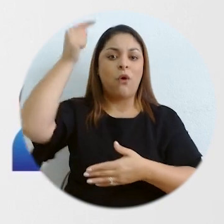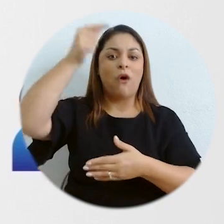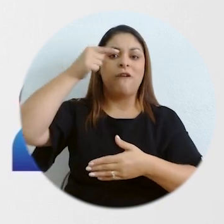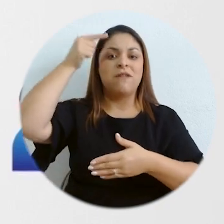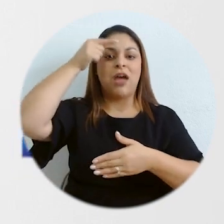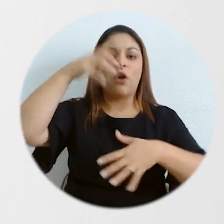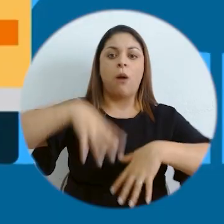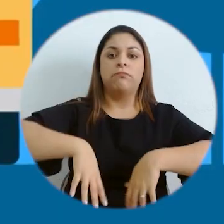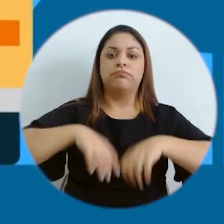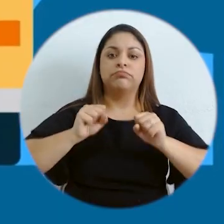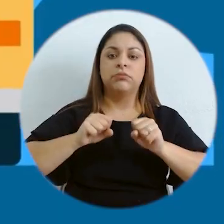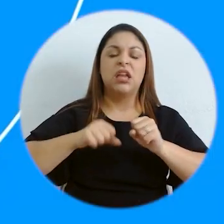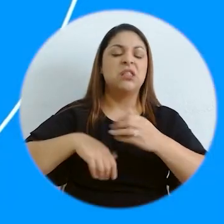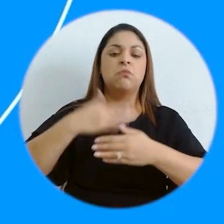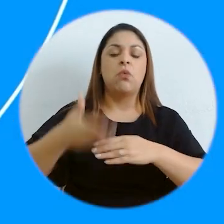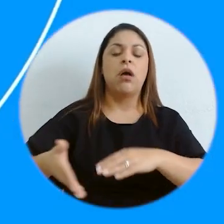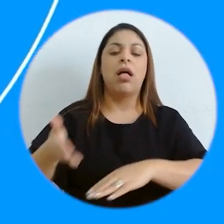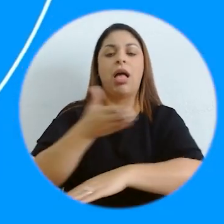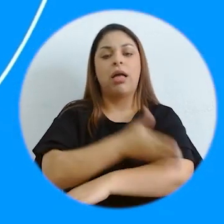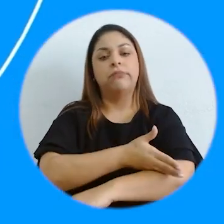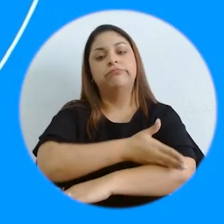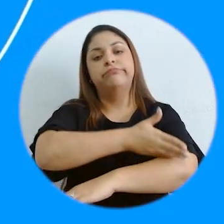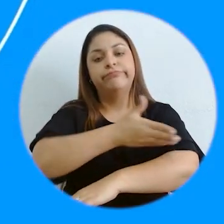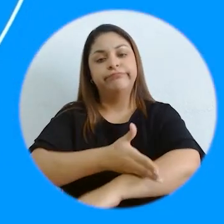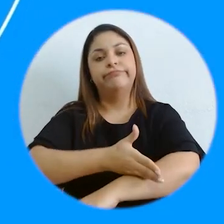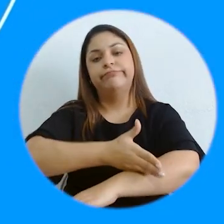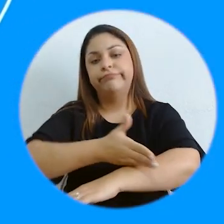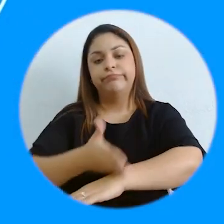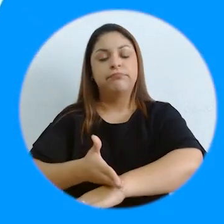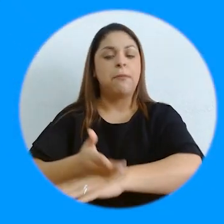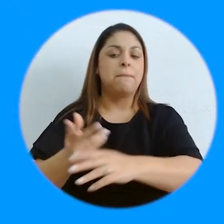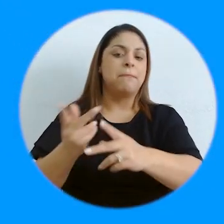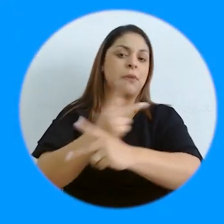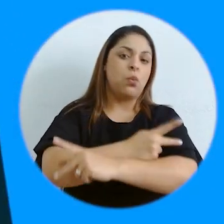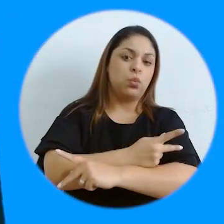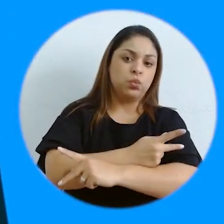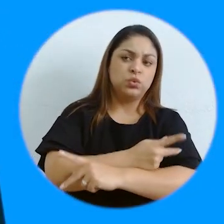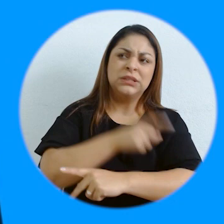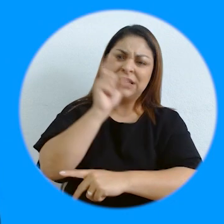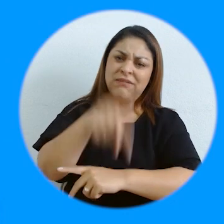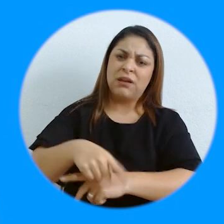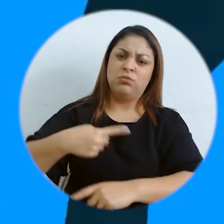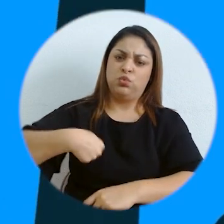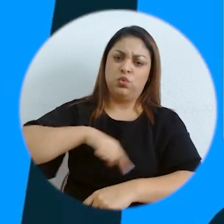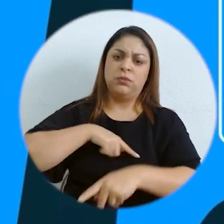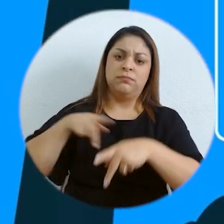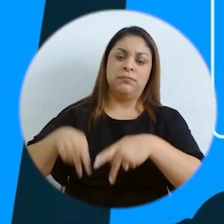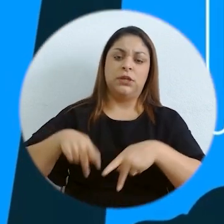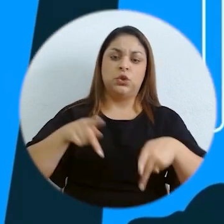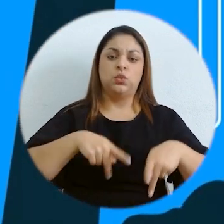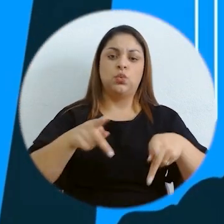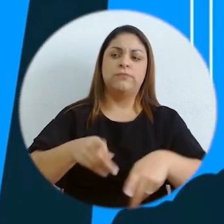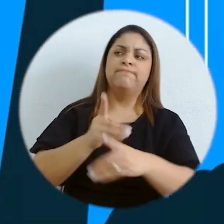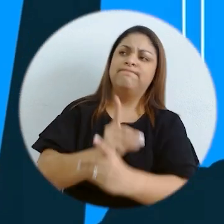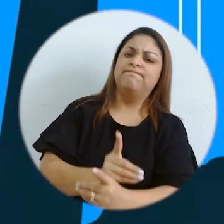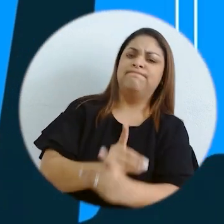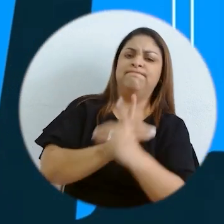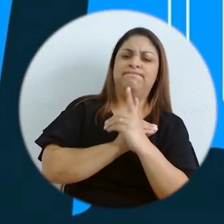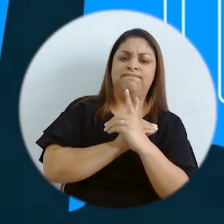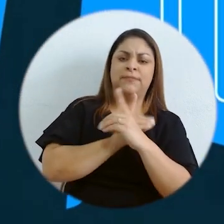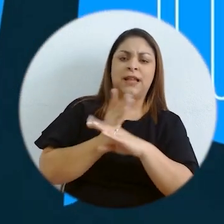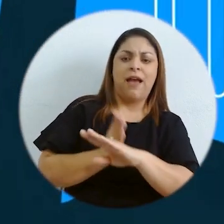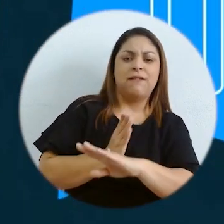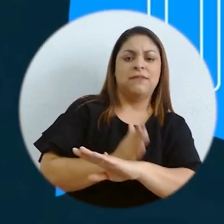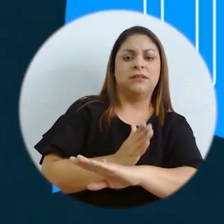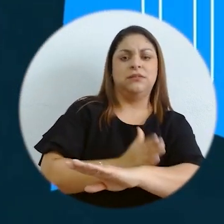Entonces, en realidad tenemos que ser ecosistema, tenemos que ser red para defender estos avances, porque es que no solamente, y